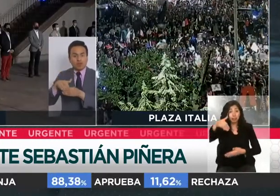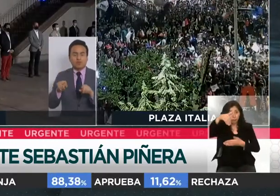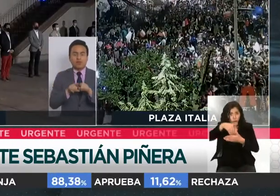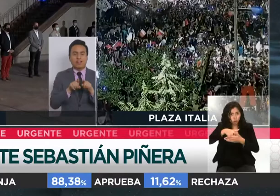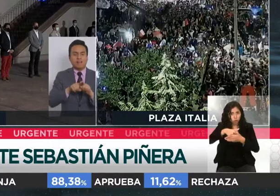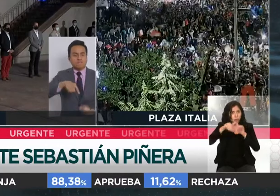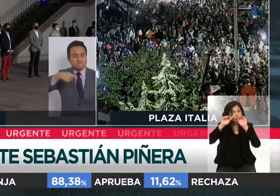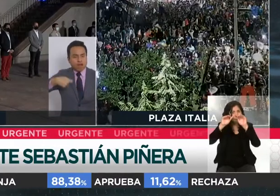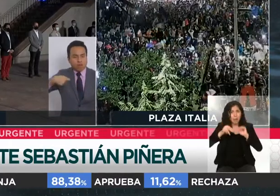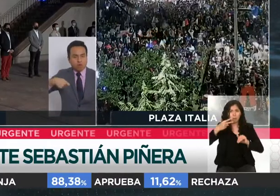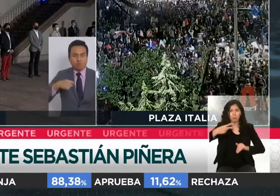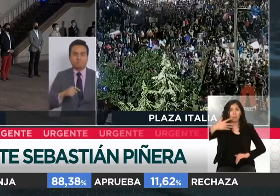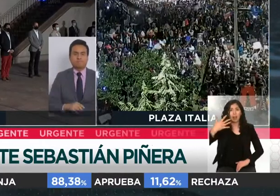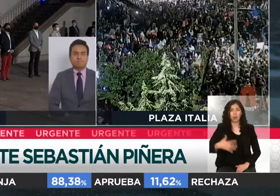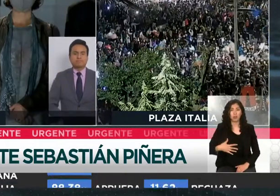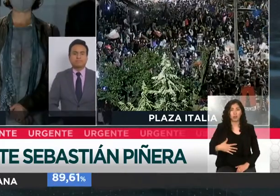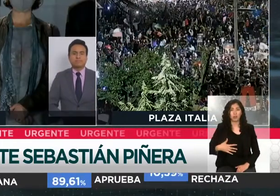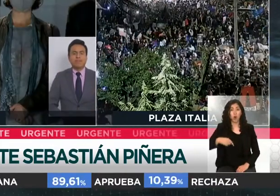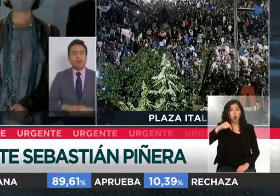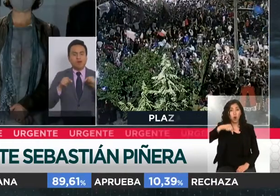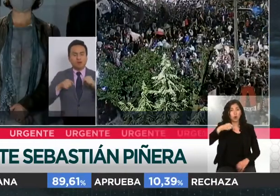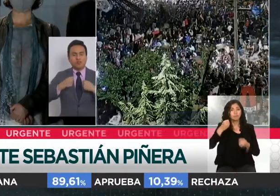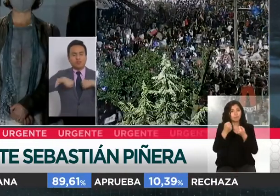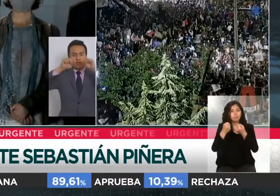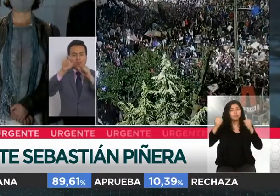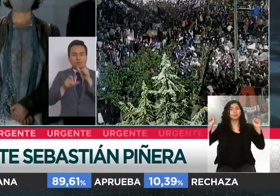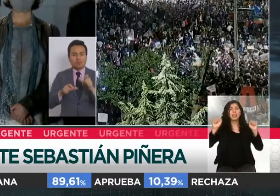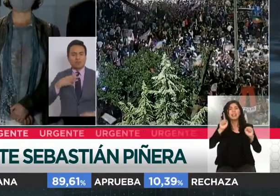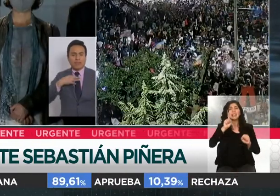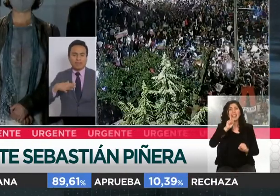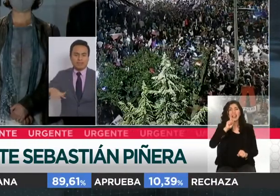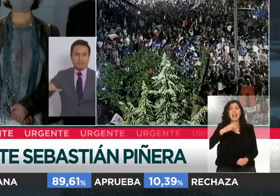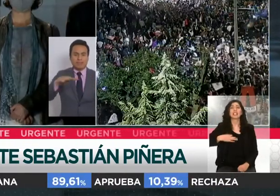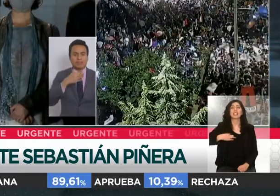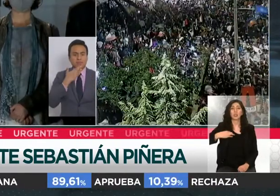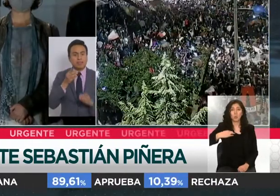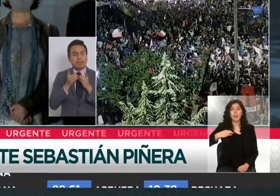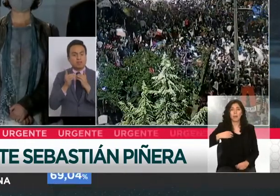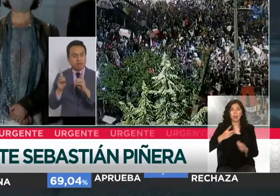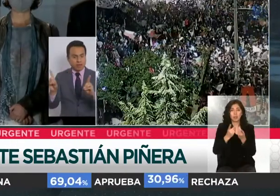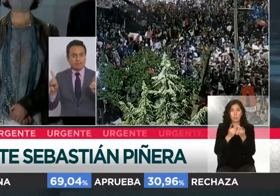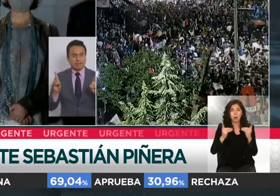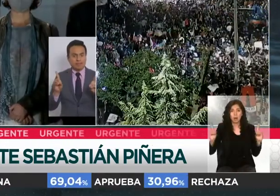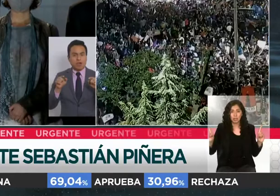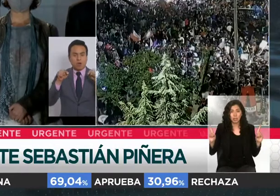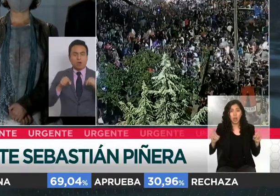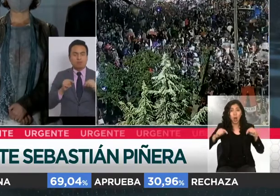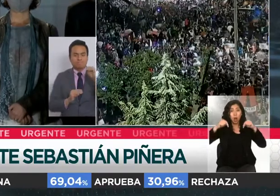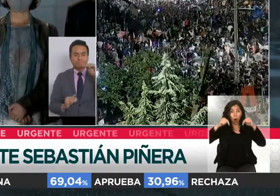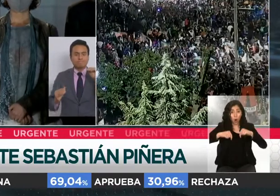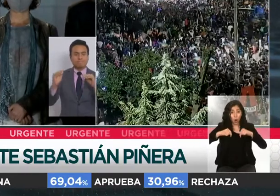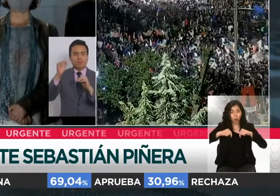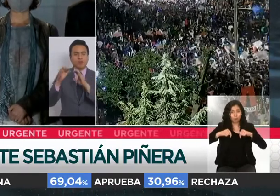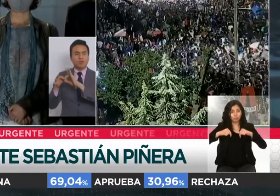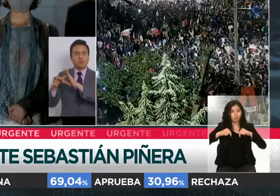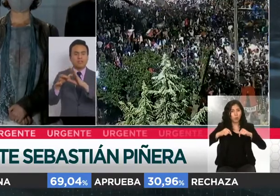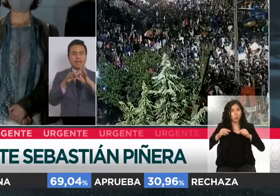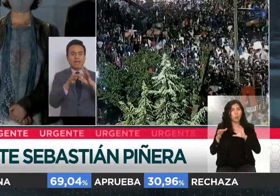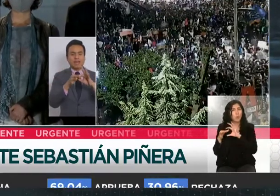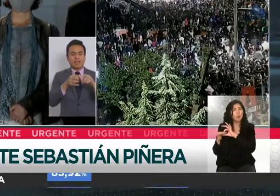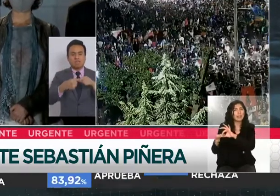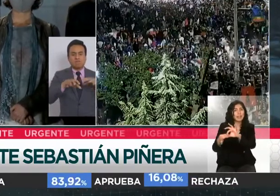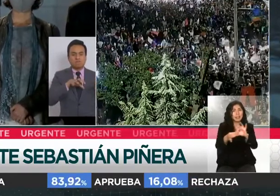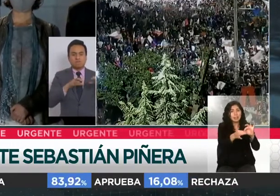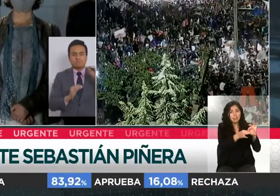mismo valor. Hoy ha triunfado la ciudadanía y la democracia. Hoy ha prevalecido la unidad sobre la